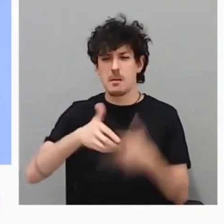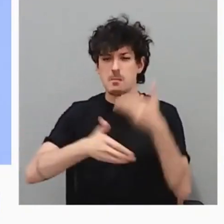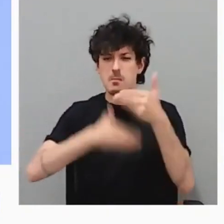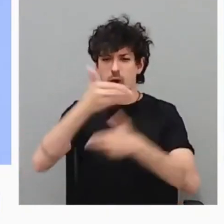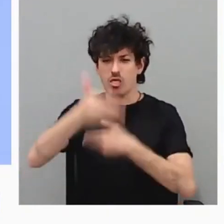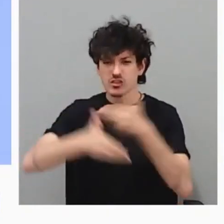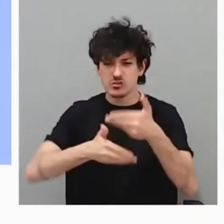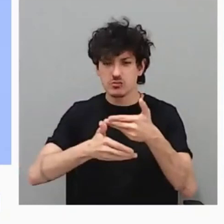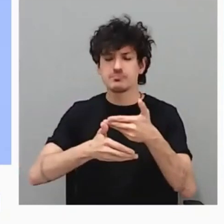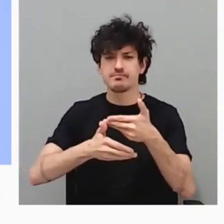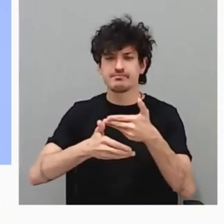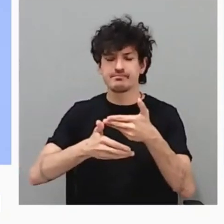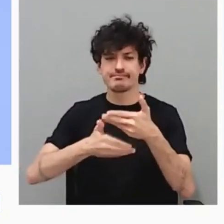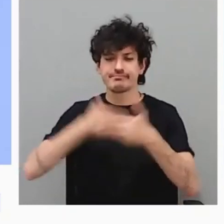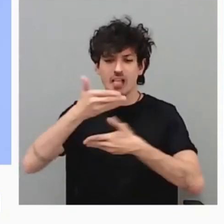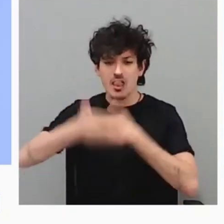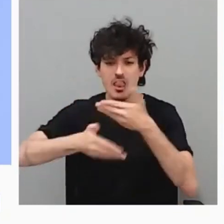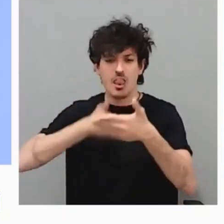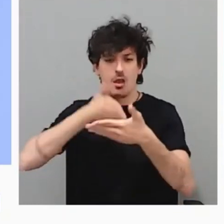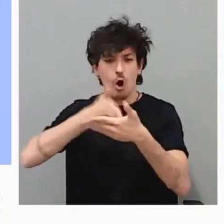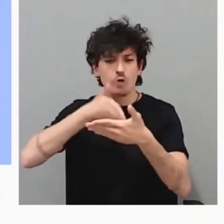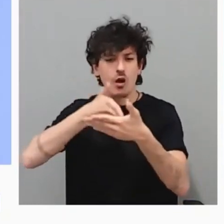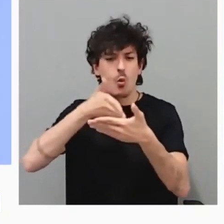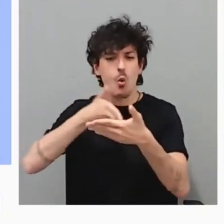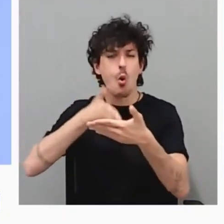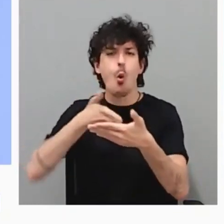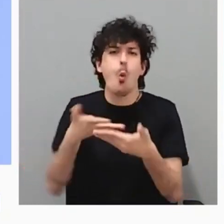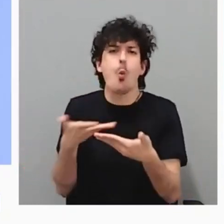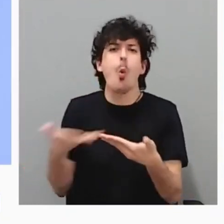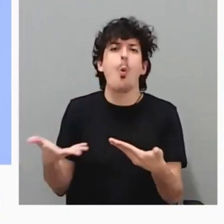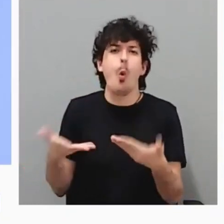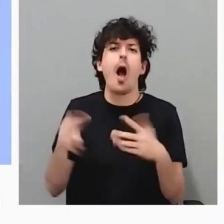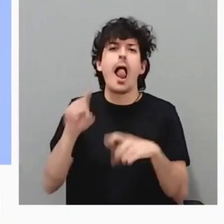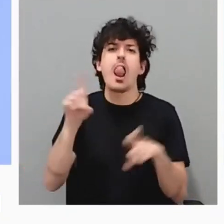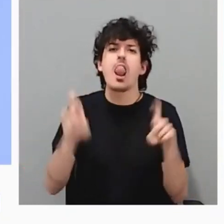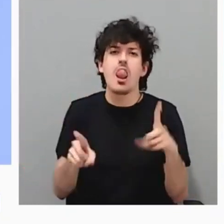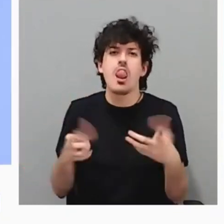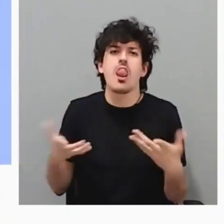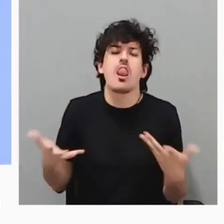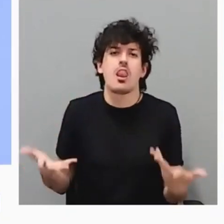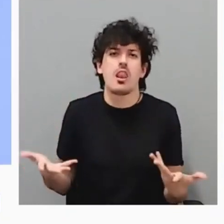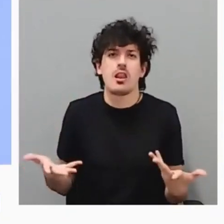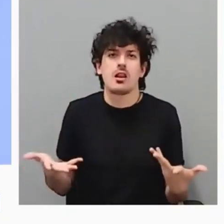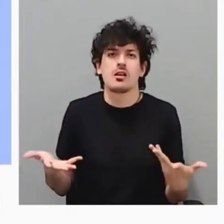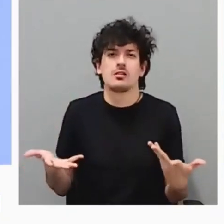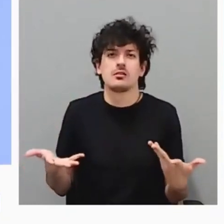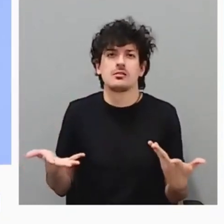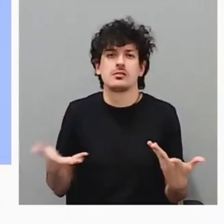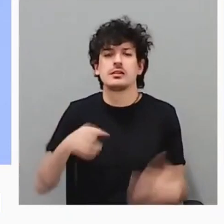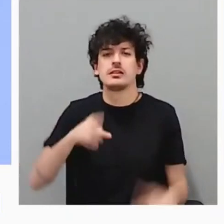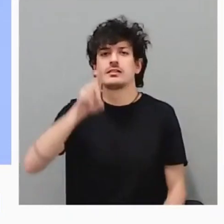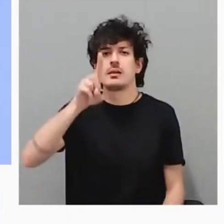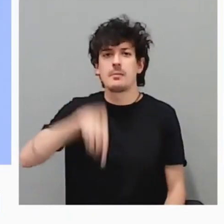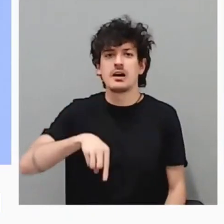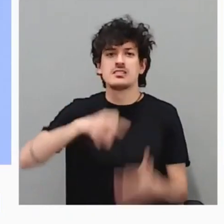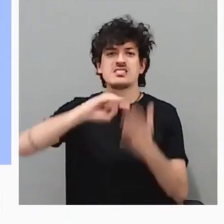habéis encontrado en concreto, pero también qué obstáculos veis en general en el sistema